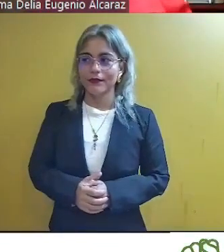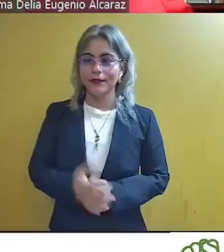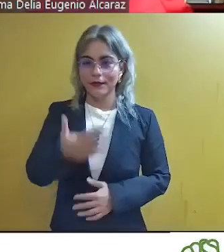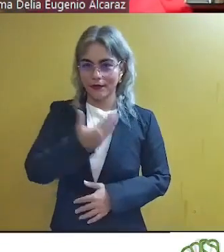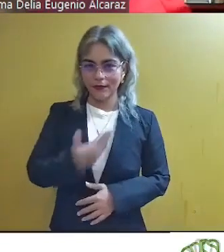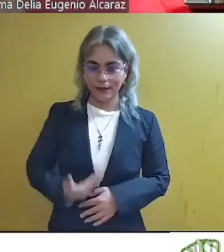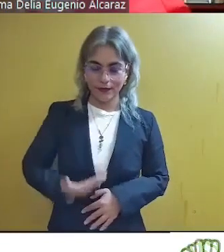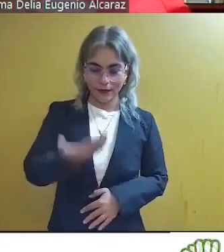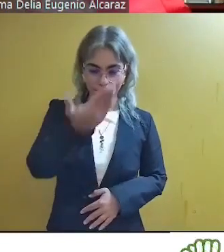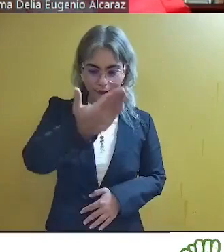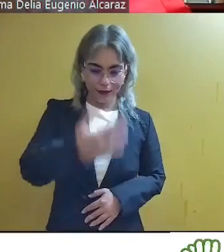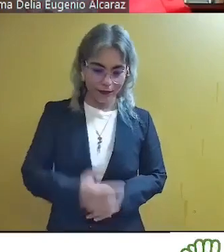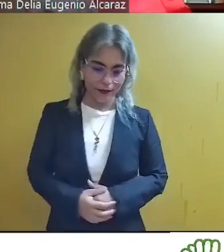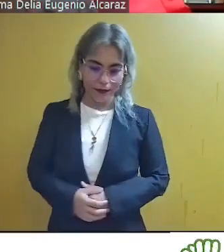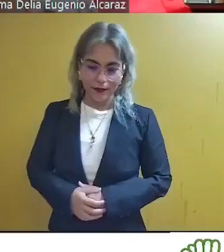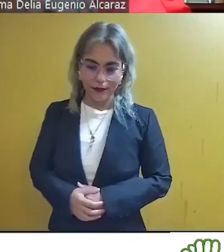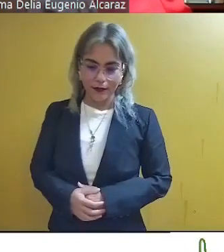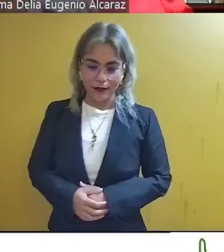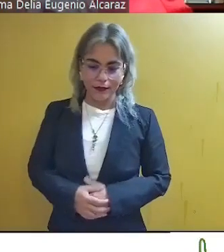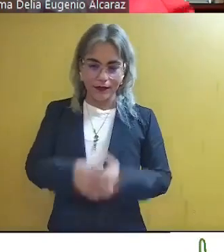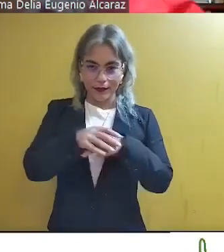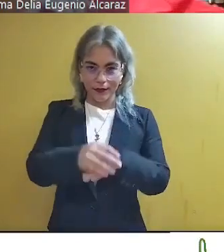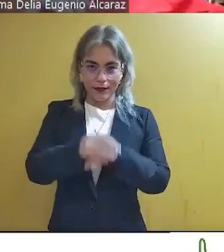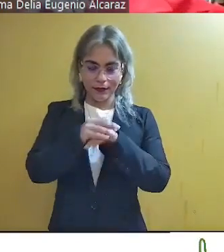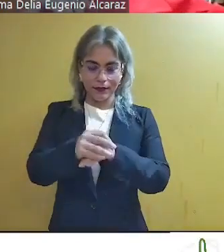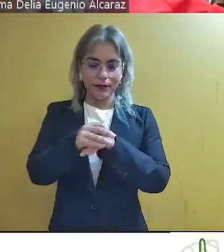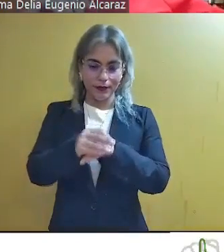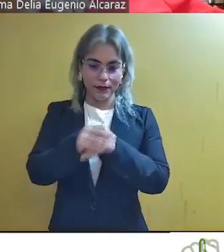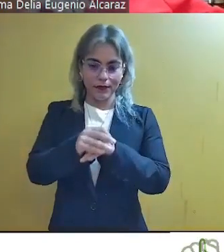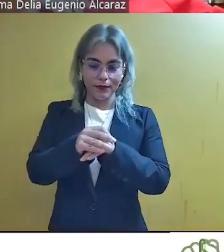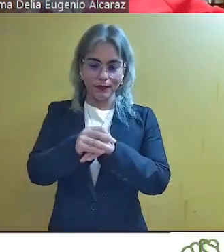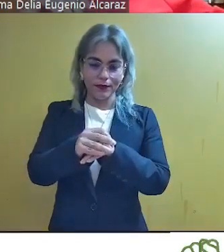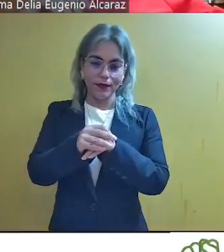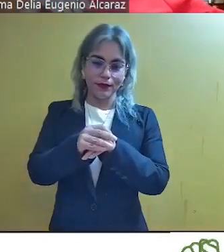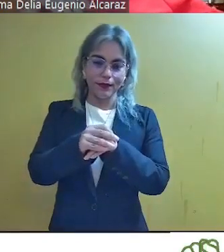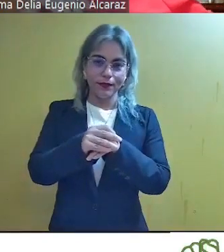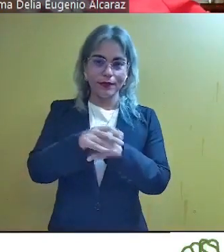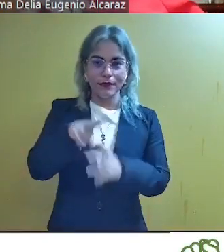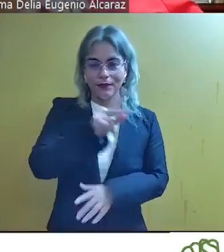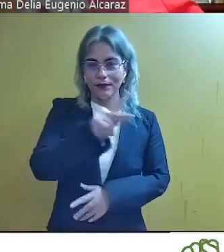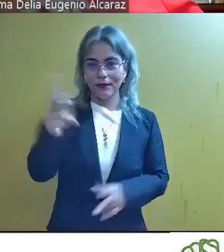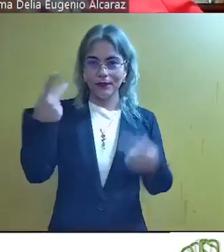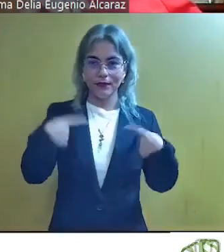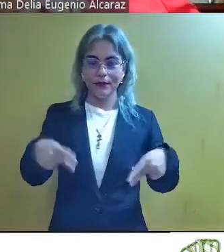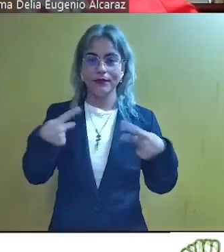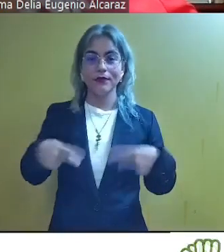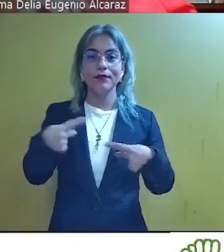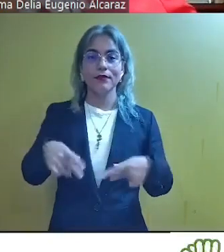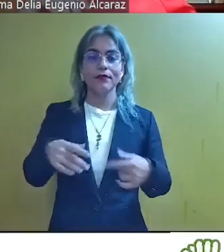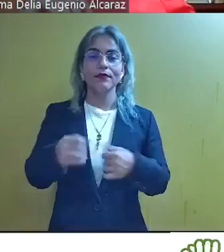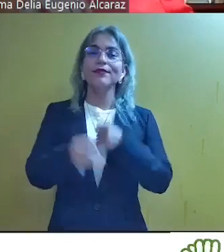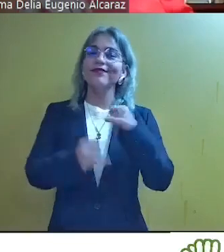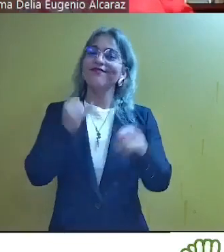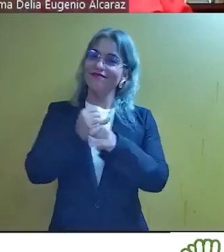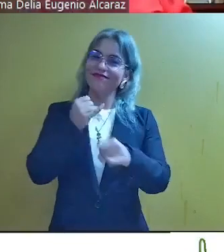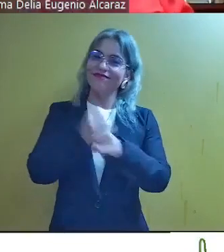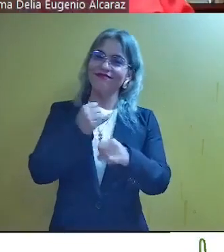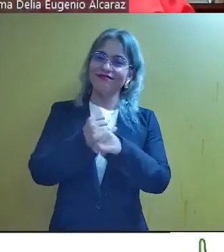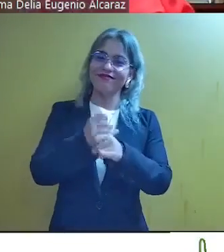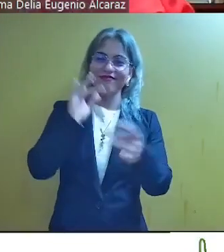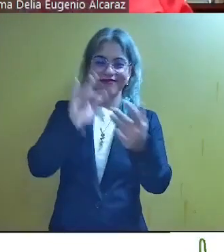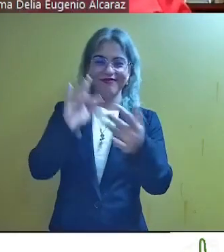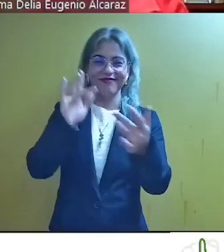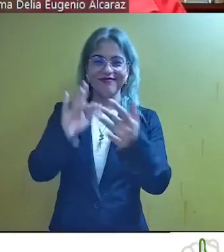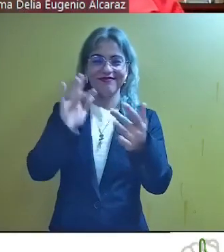presidente. Saludo de una manera fraternal a todas aquellas personas que nos siguen a través de